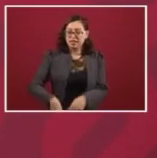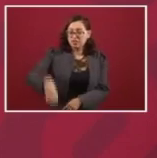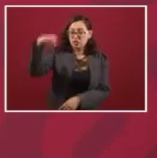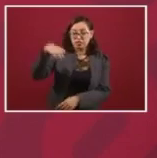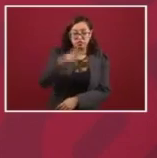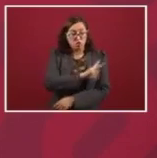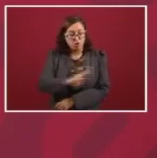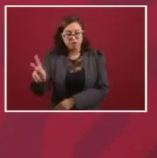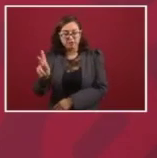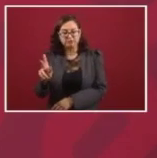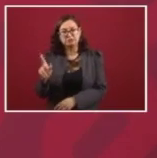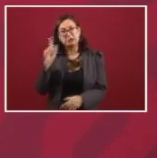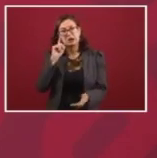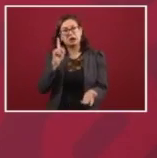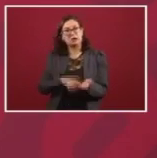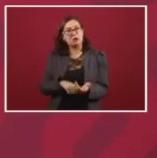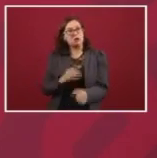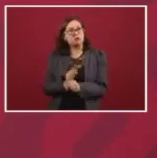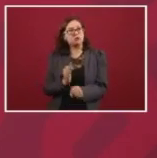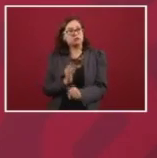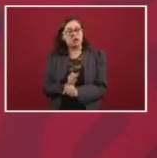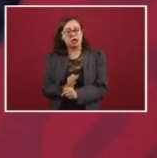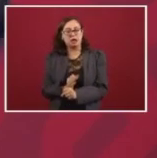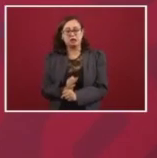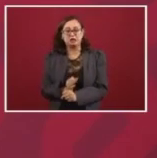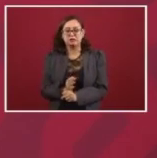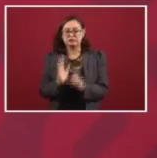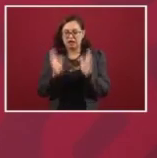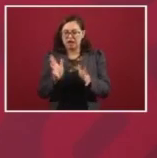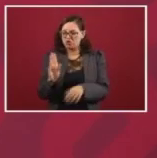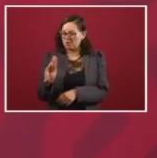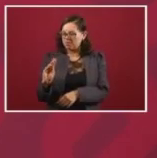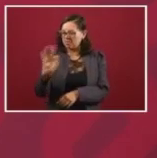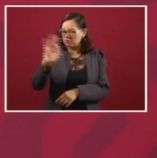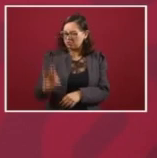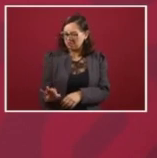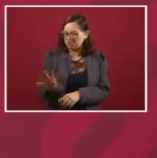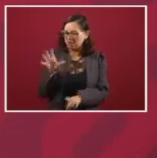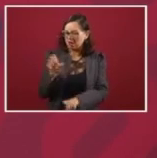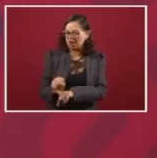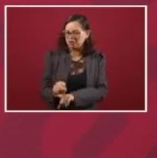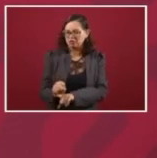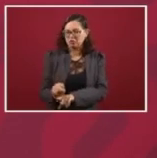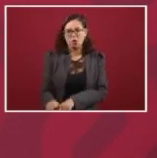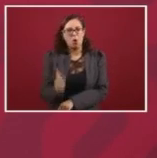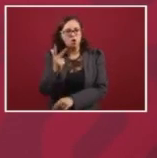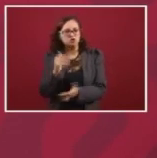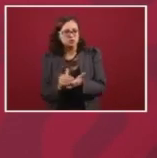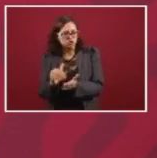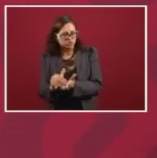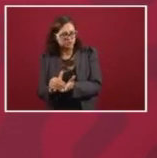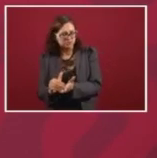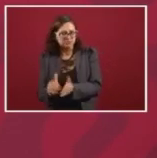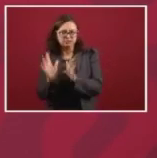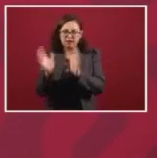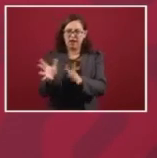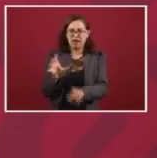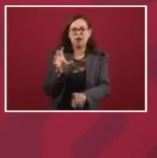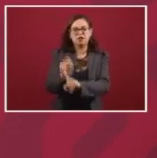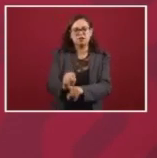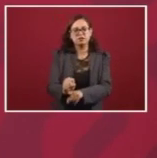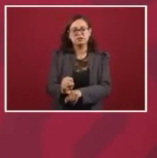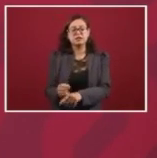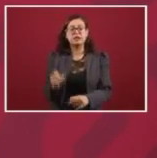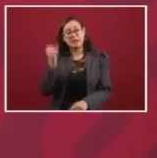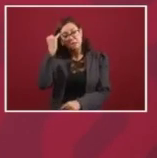creo que llevamos más del 90%, 8 millones. Imagínense